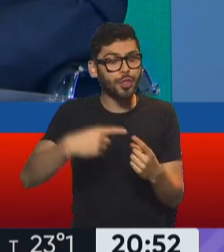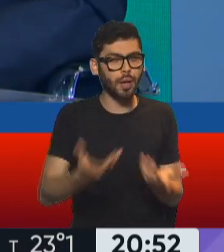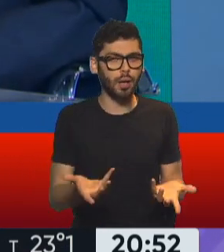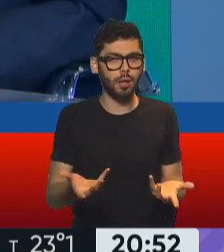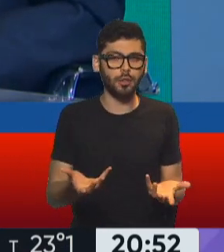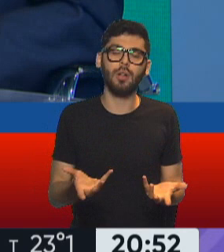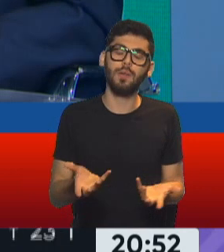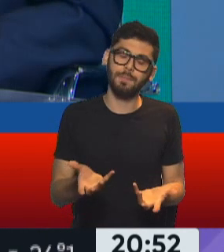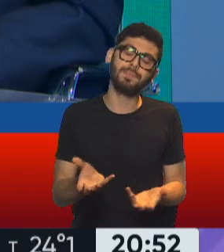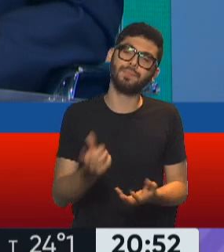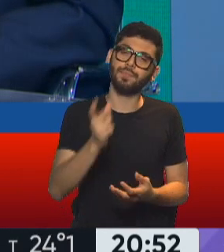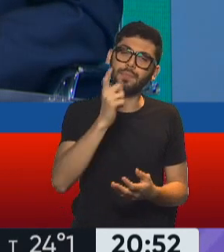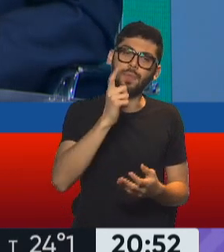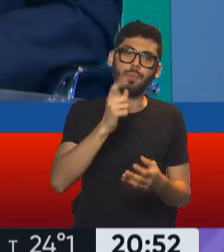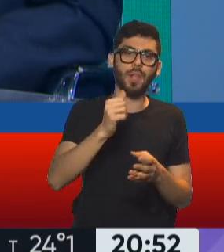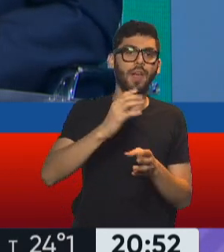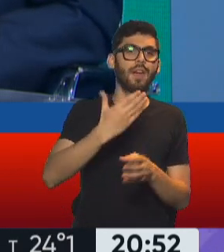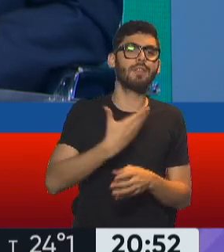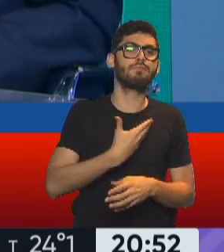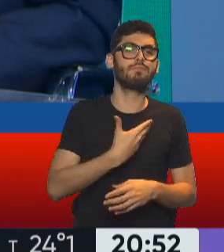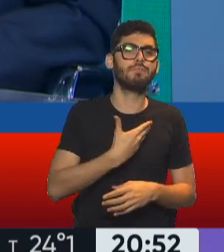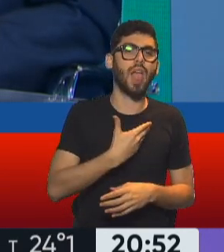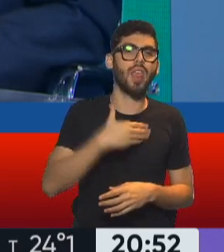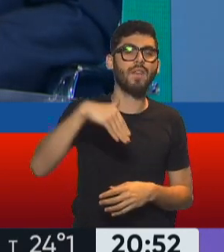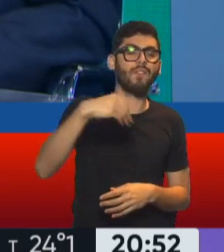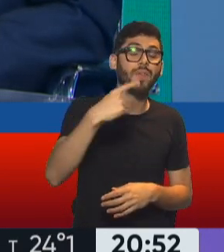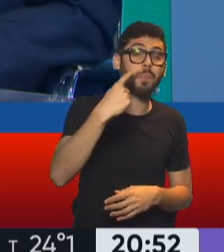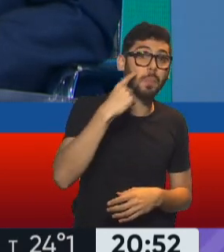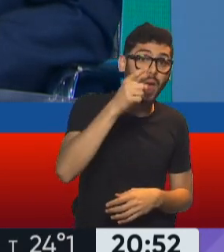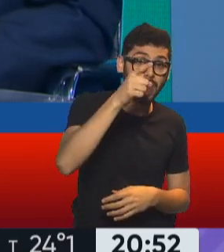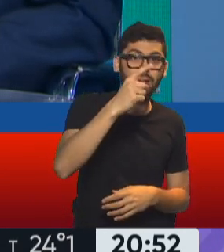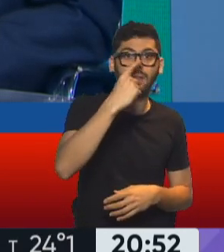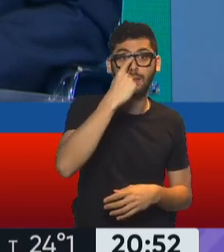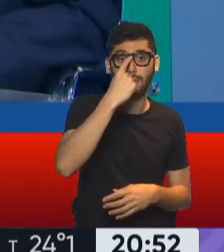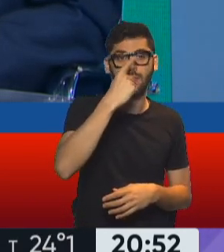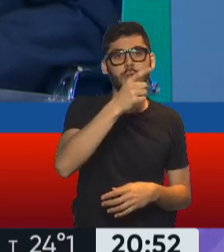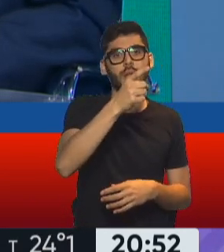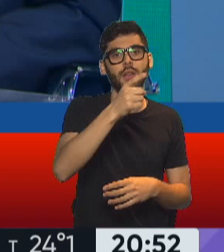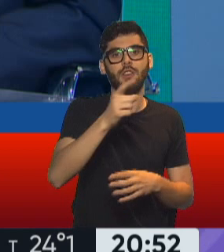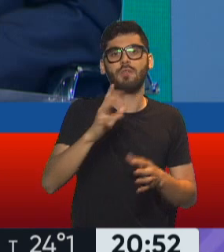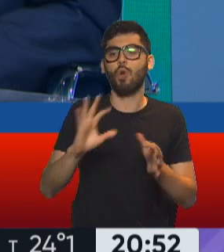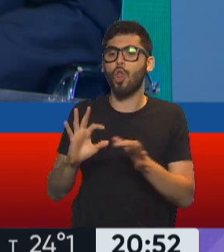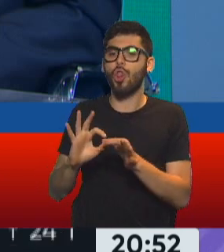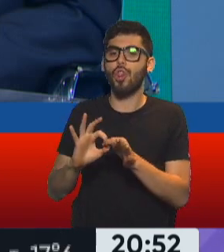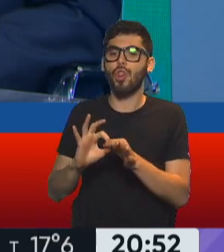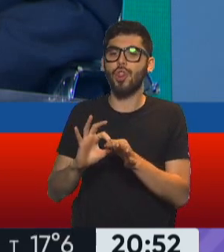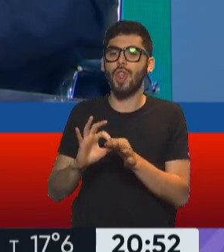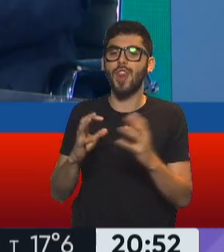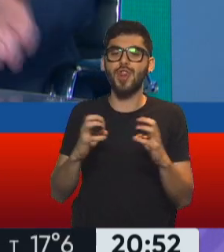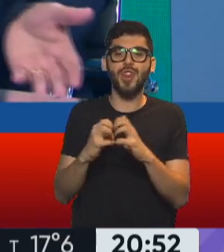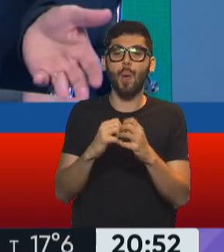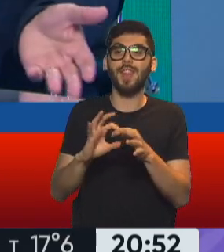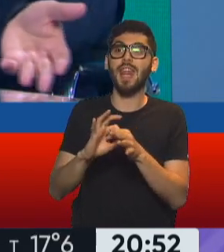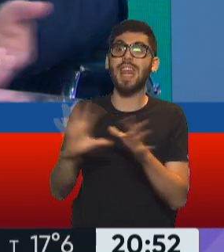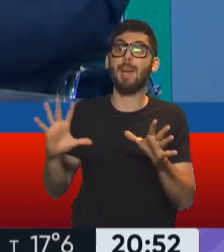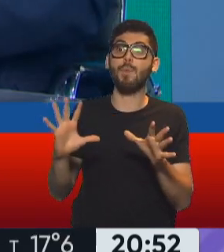hay vulneración, en el fondo hay una solapada vulneración de los espacios democráticos al obturar el debate,